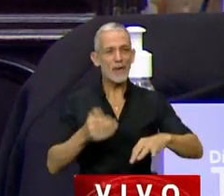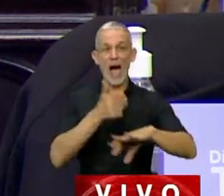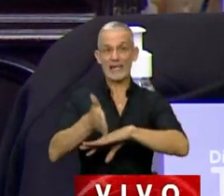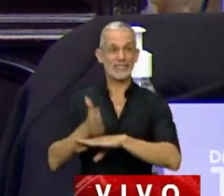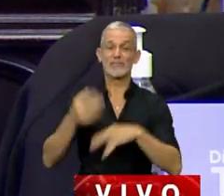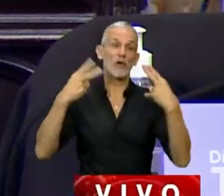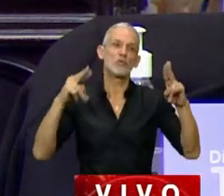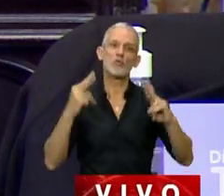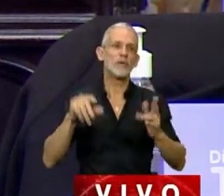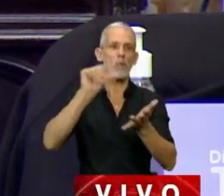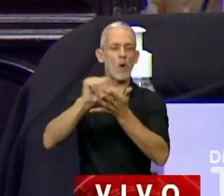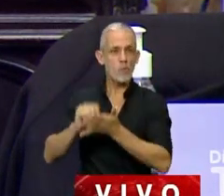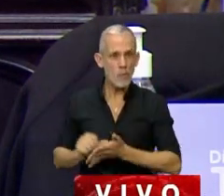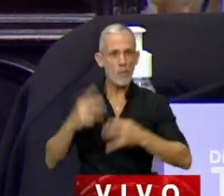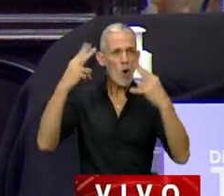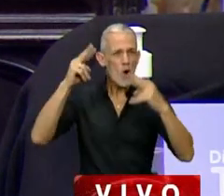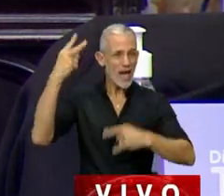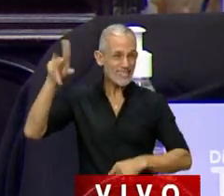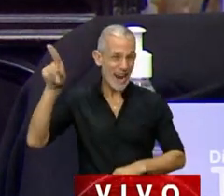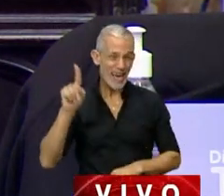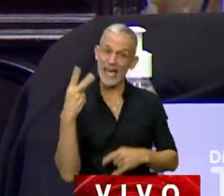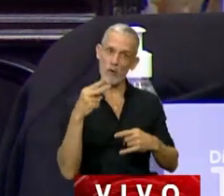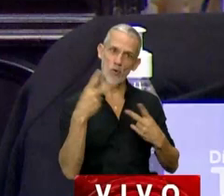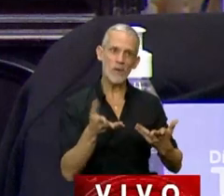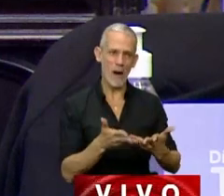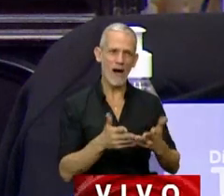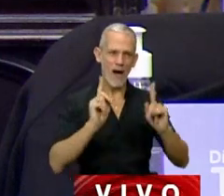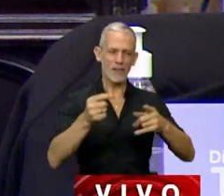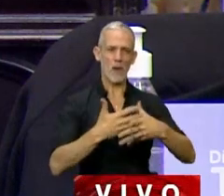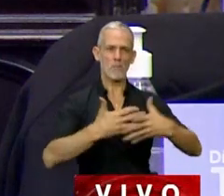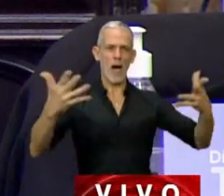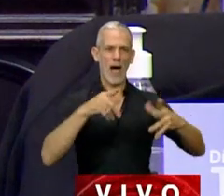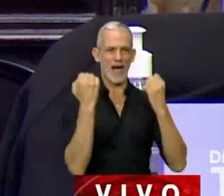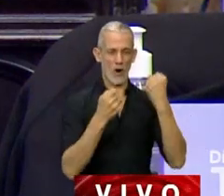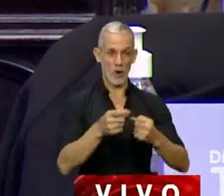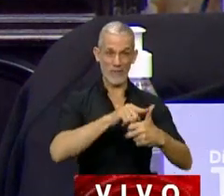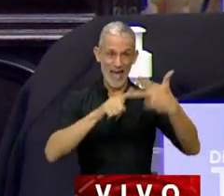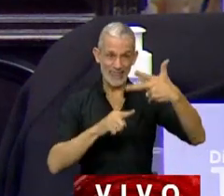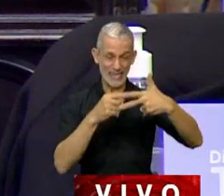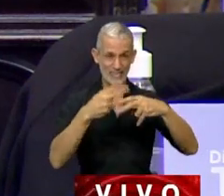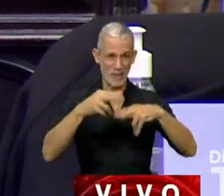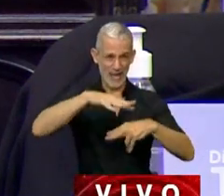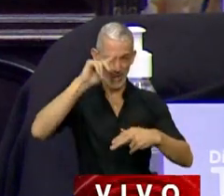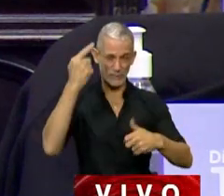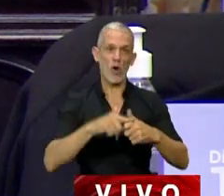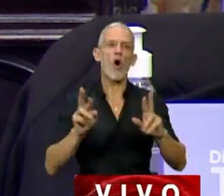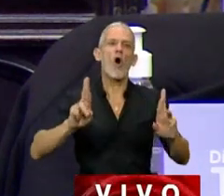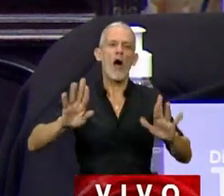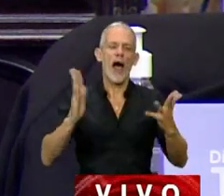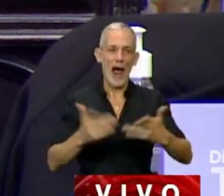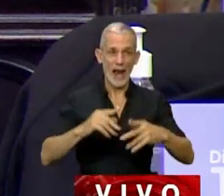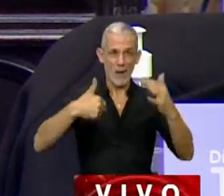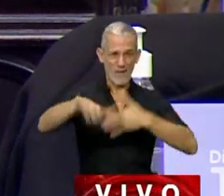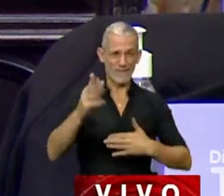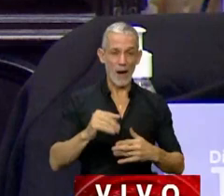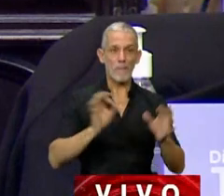accesibles al turismo local, al turismo extranjero, que también es una fuente de crecimiento para nuestras poblaciones. Para estos tres parques nacionales, bueno, ojalá vengan los